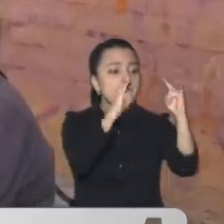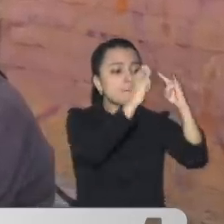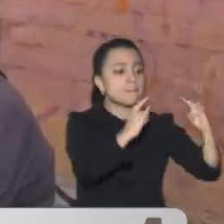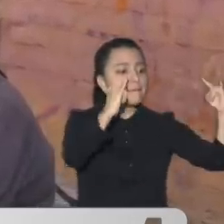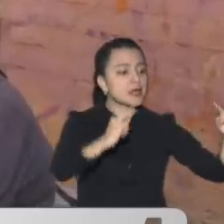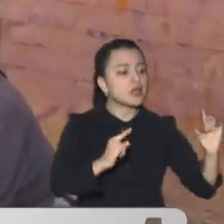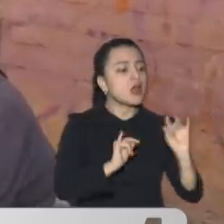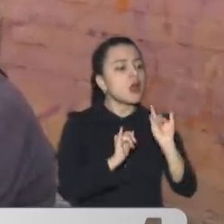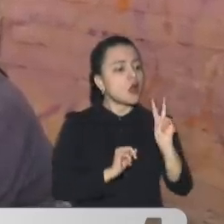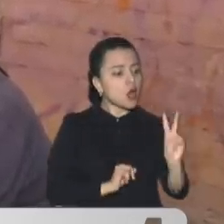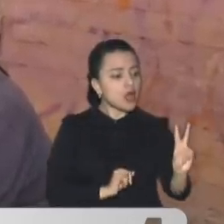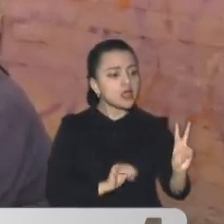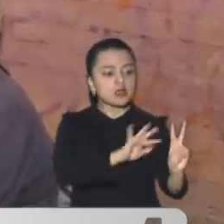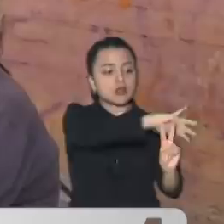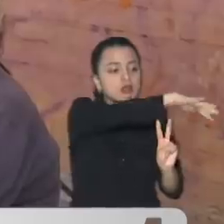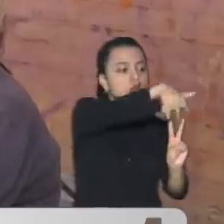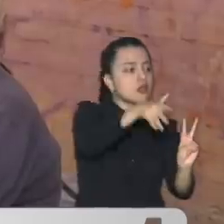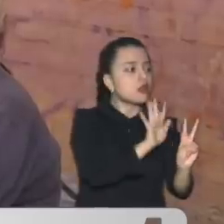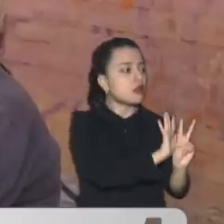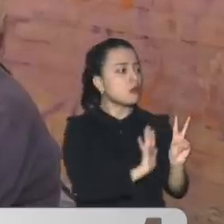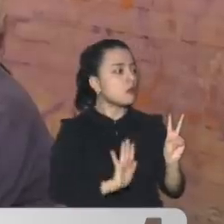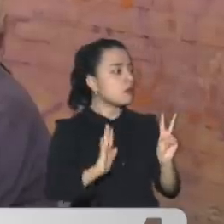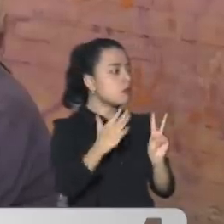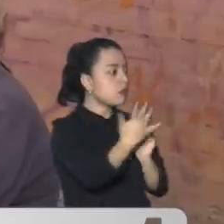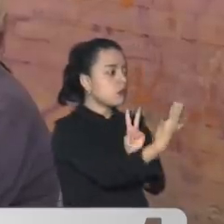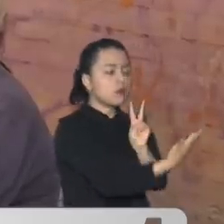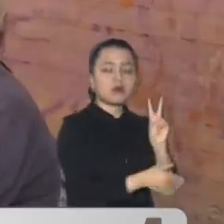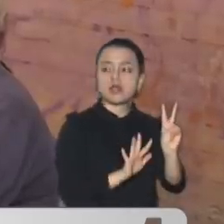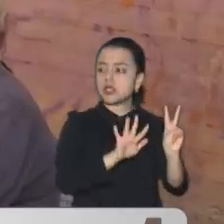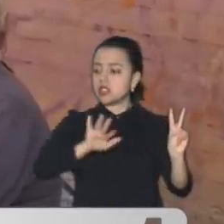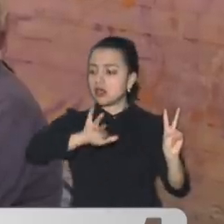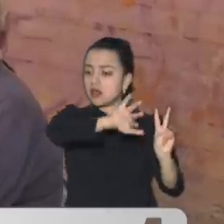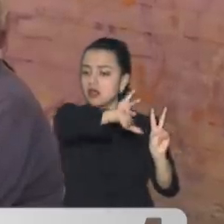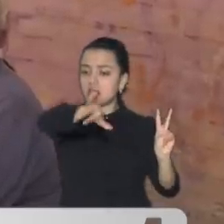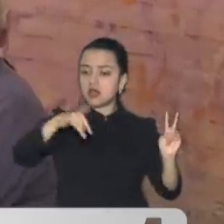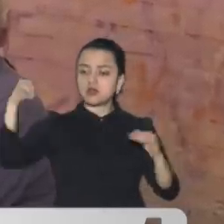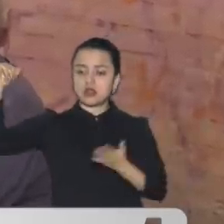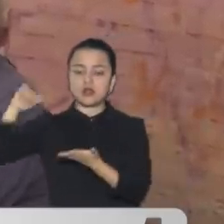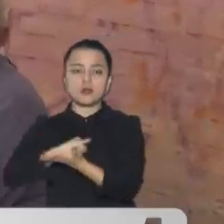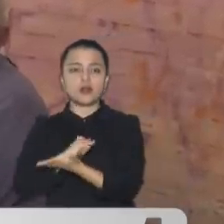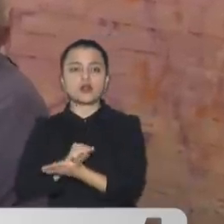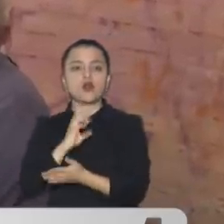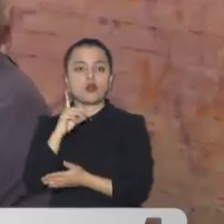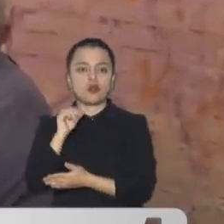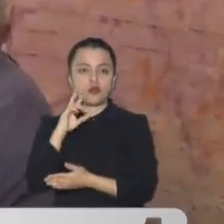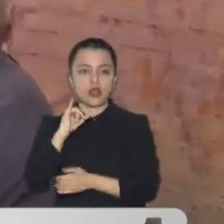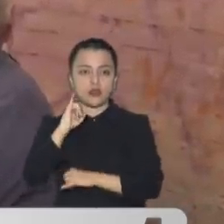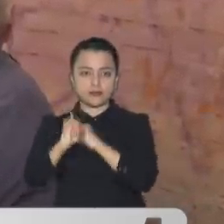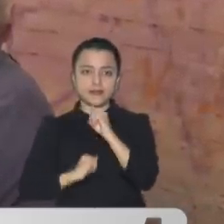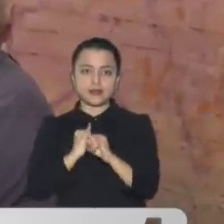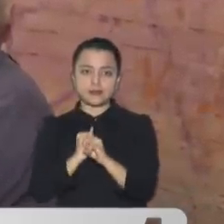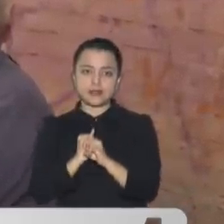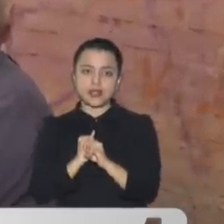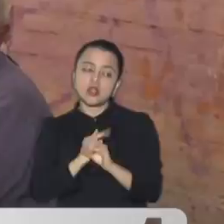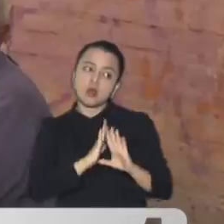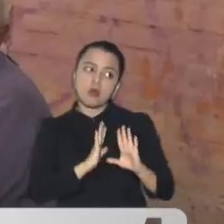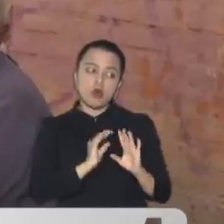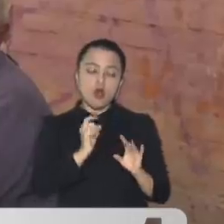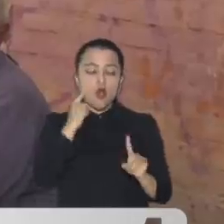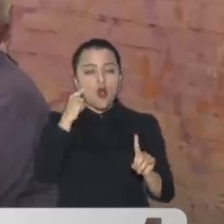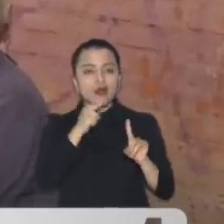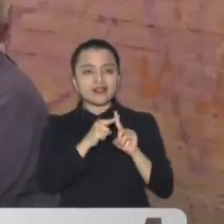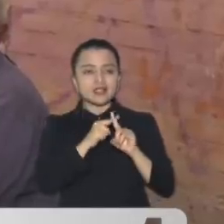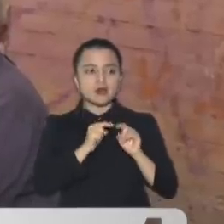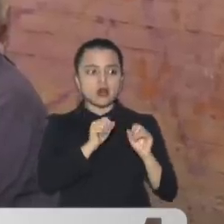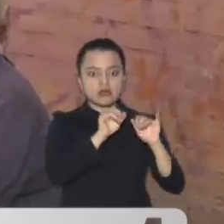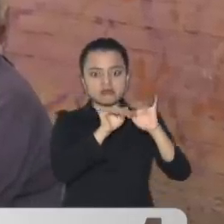prueba resultado negativo al aeropuerto El Dorado para evitar esta propagación del COVID-19. Y también hablamos justamente de esas